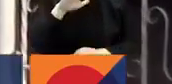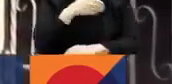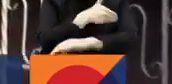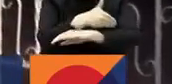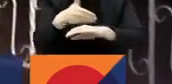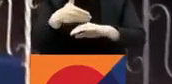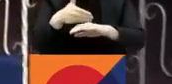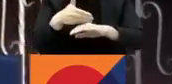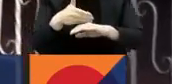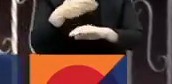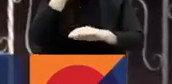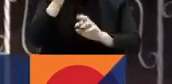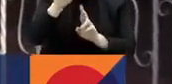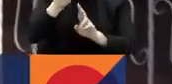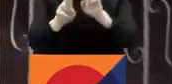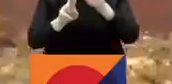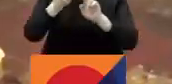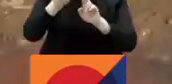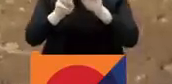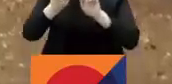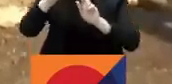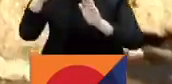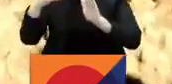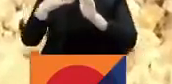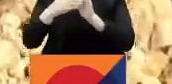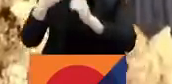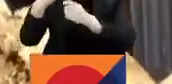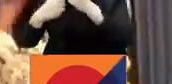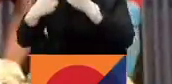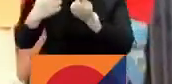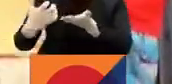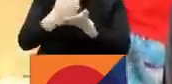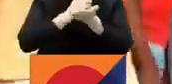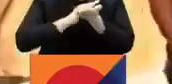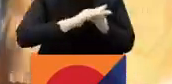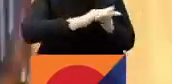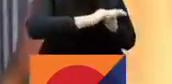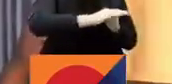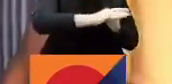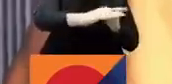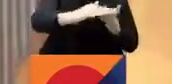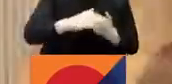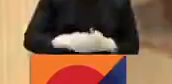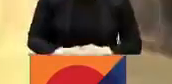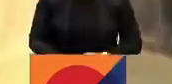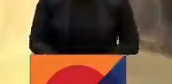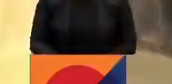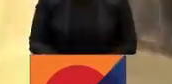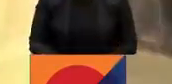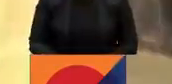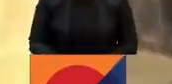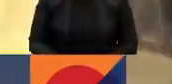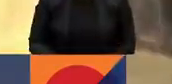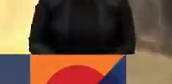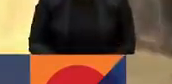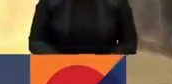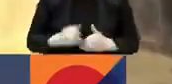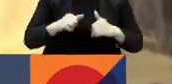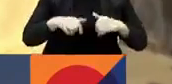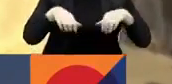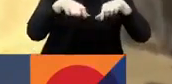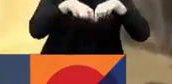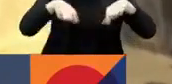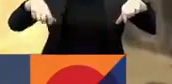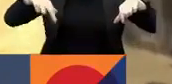ingeniaron una rifa por 10 mil pesos para continuar con esta maravillosa obra. La idea es, ya después que se terminen los andenes,